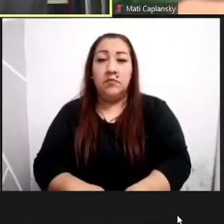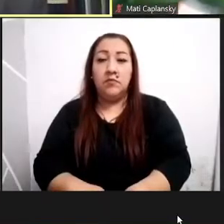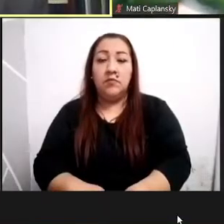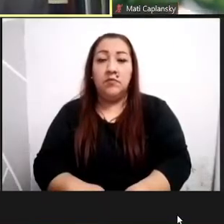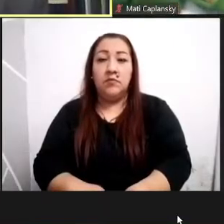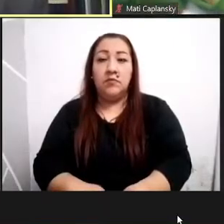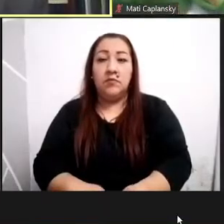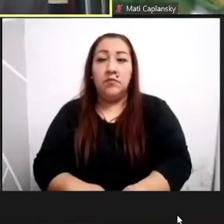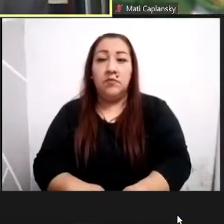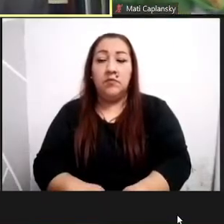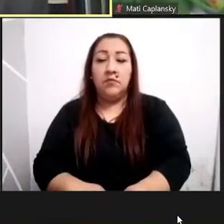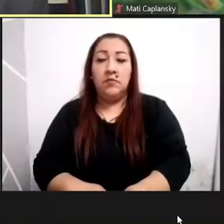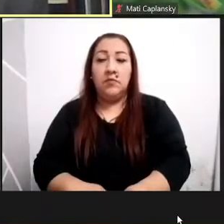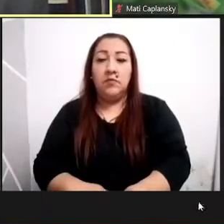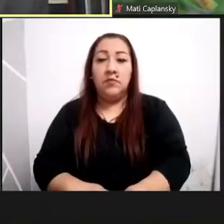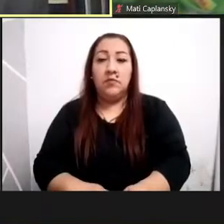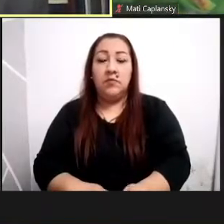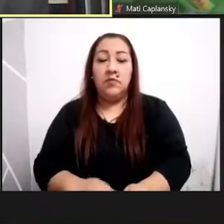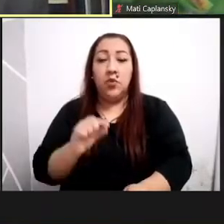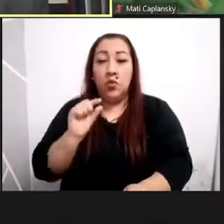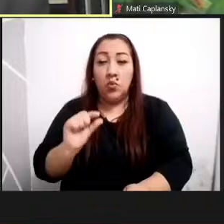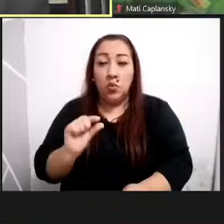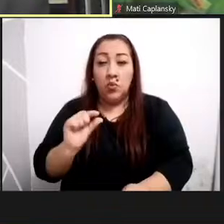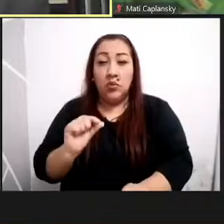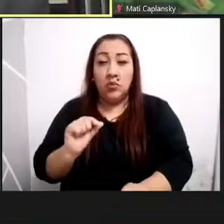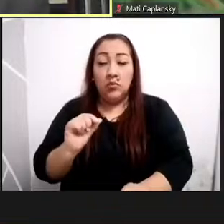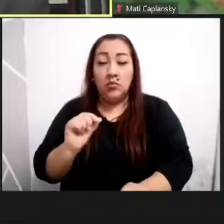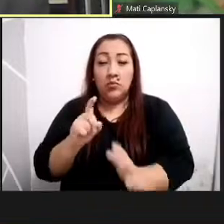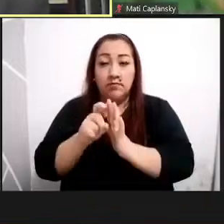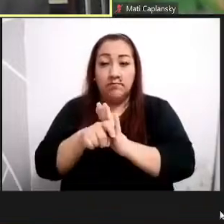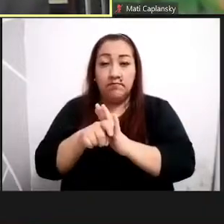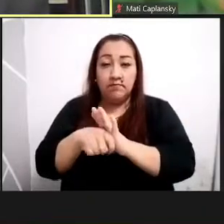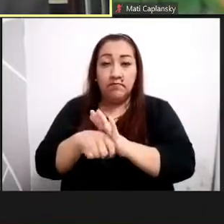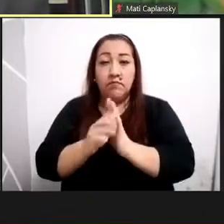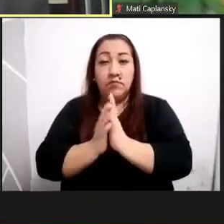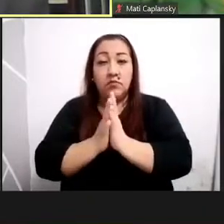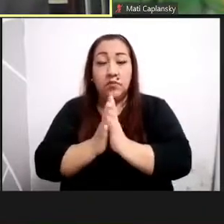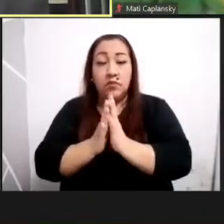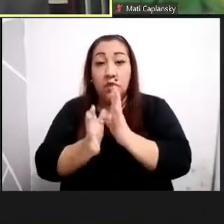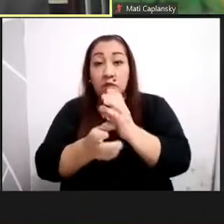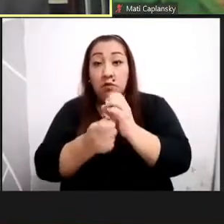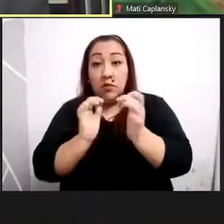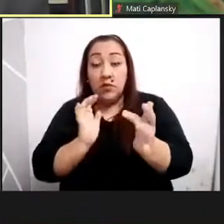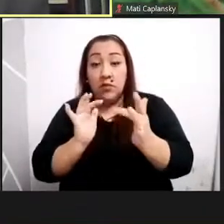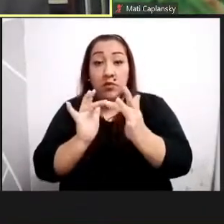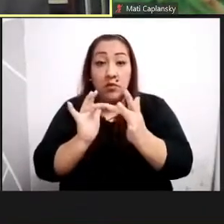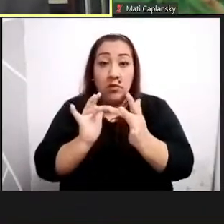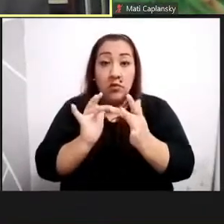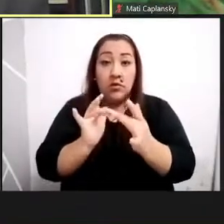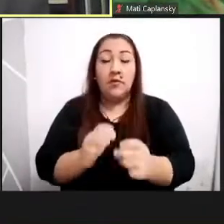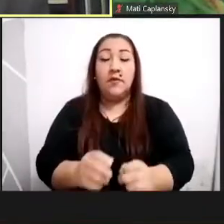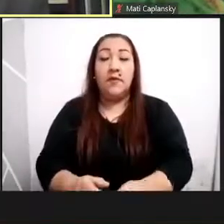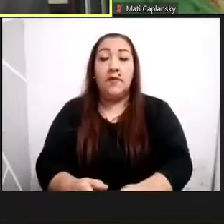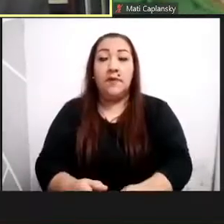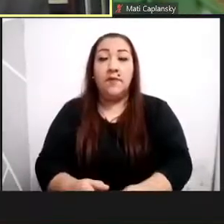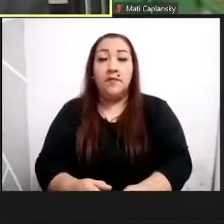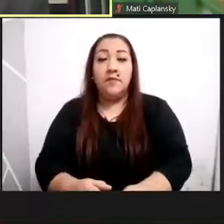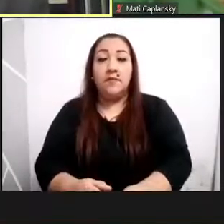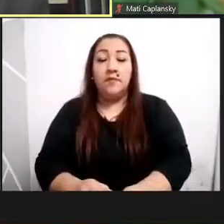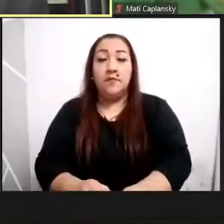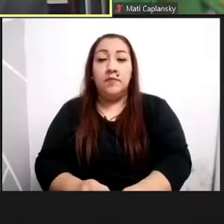A ver, esperamos unos segundos a ver si se recupera la conexión con Guillermo.